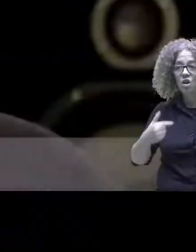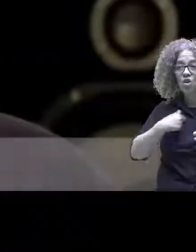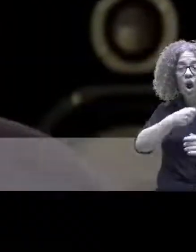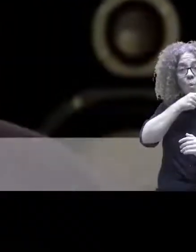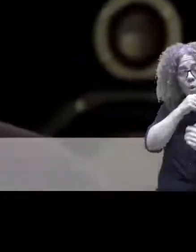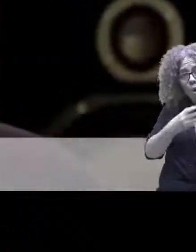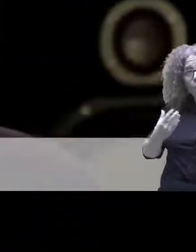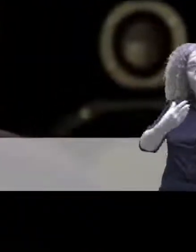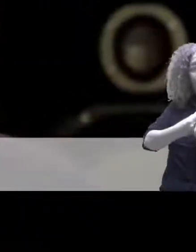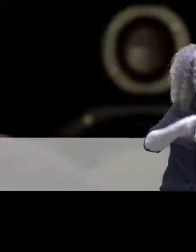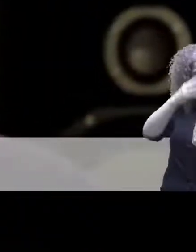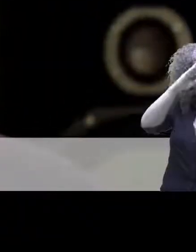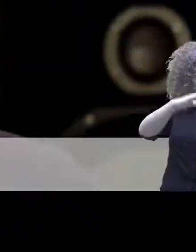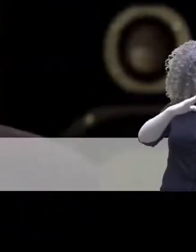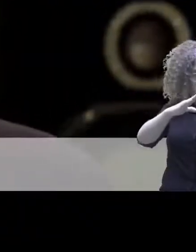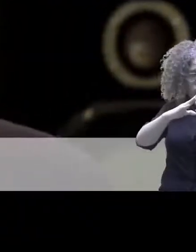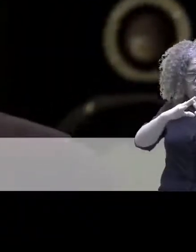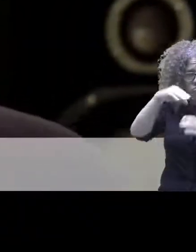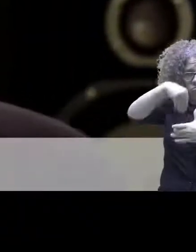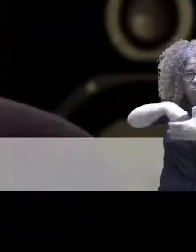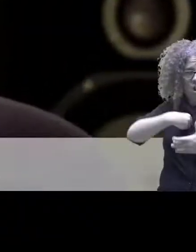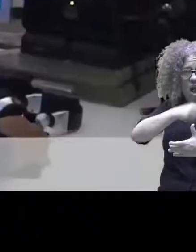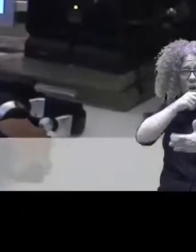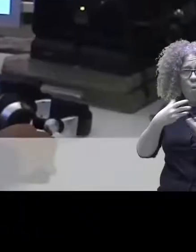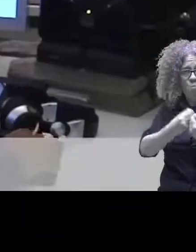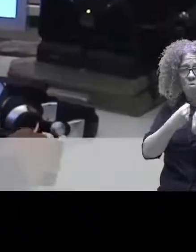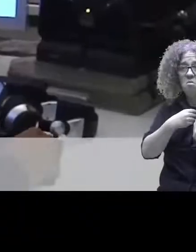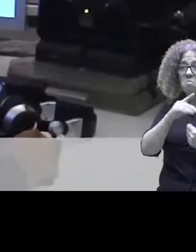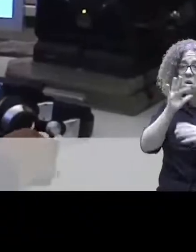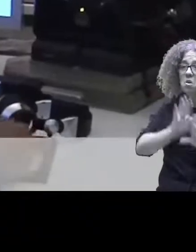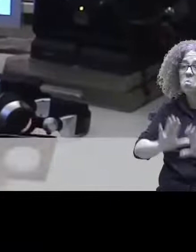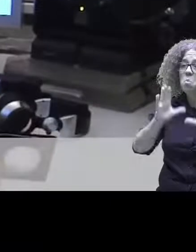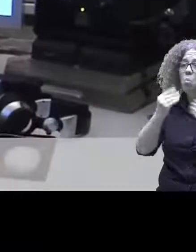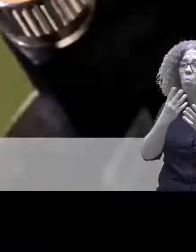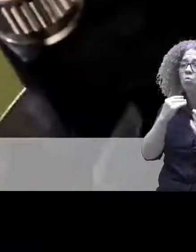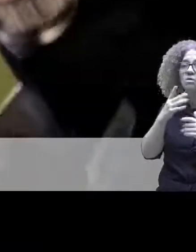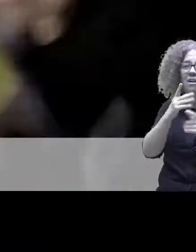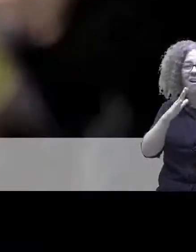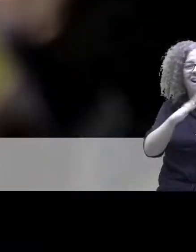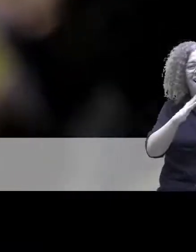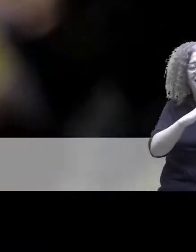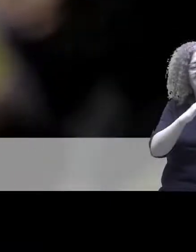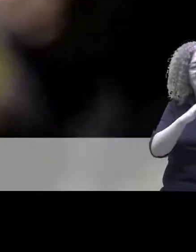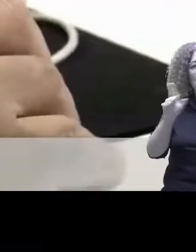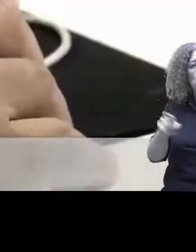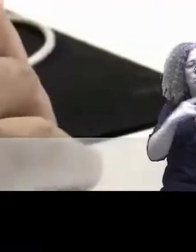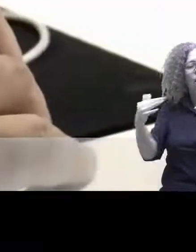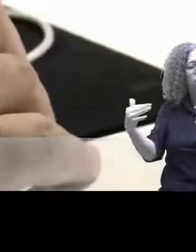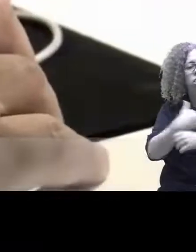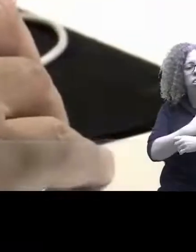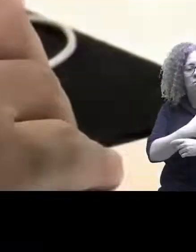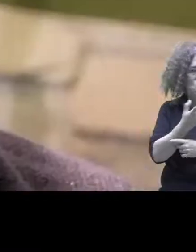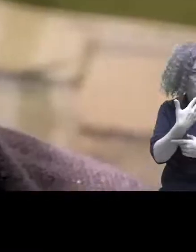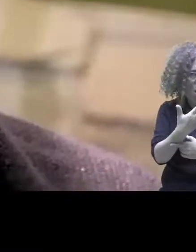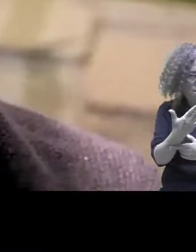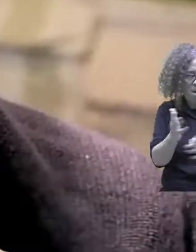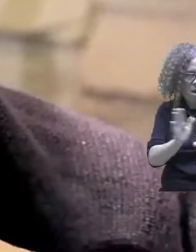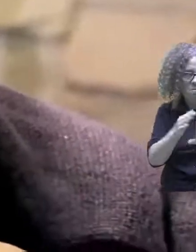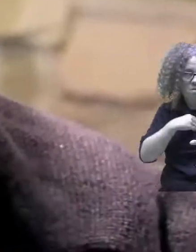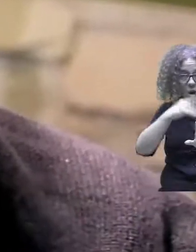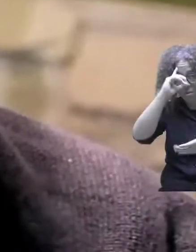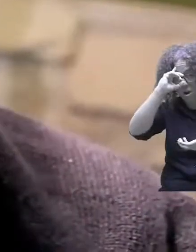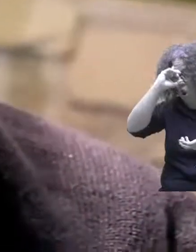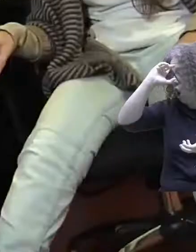Vivía con mis abuelos y bueno, pues la verdad es que no había mucha influencia musical en mi casa, pero a mí me volvía loco la música desde